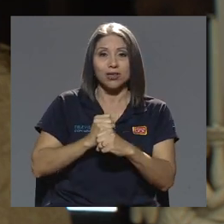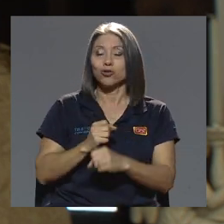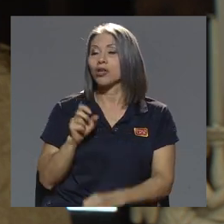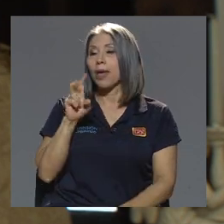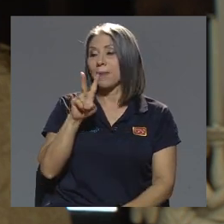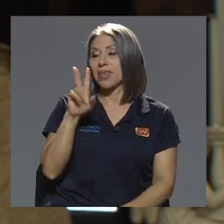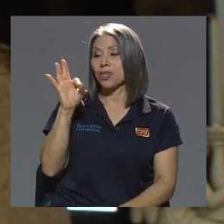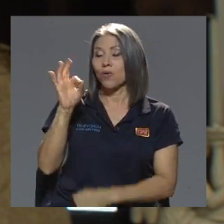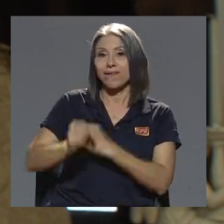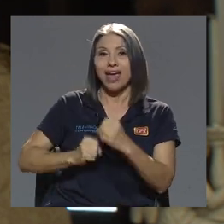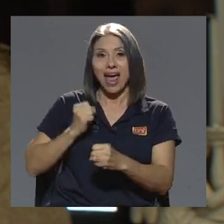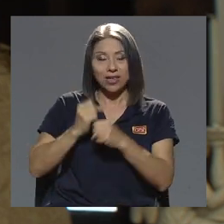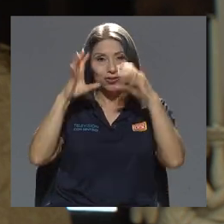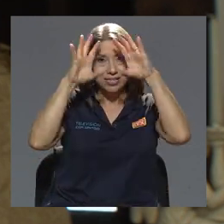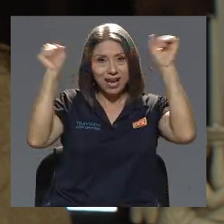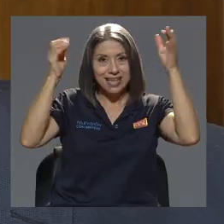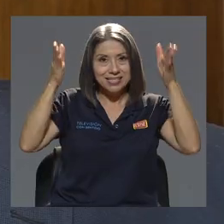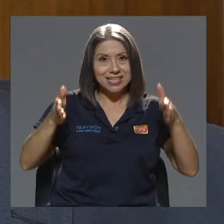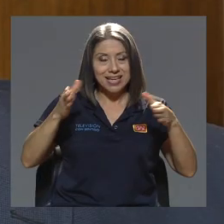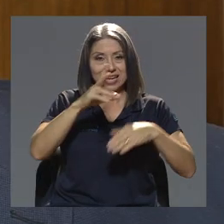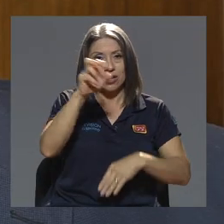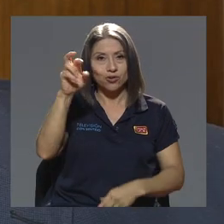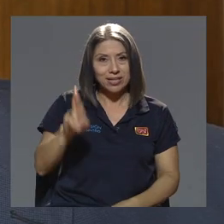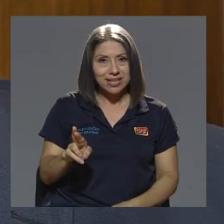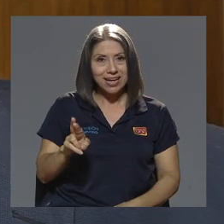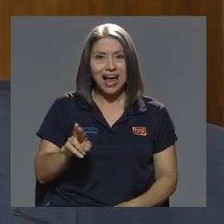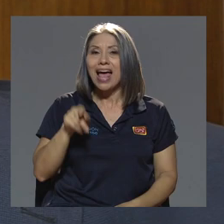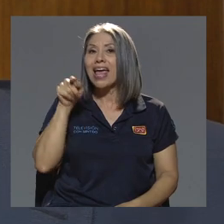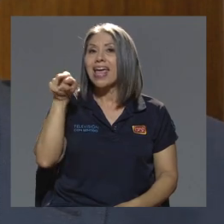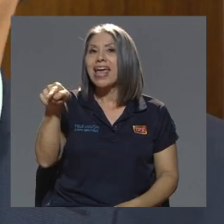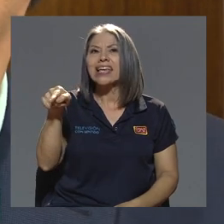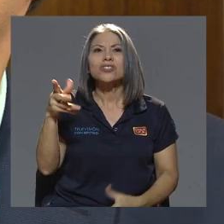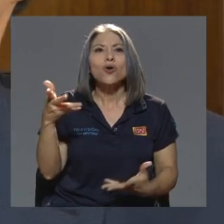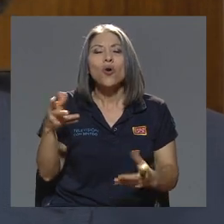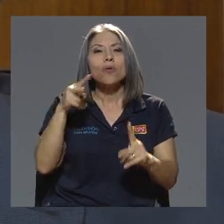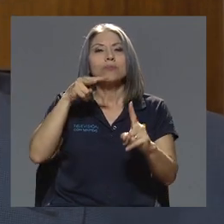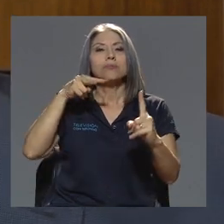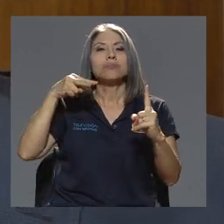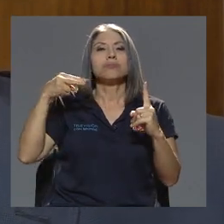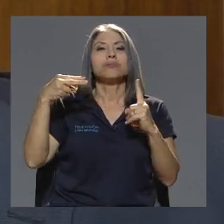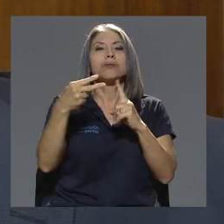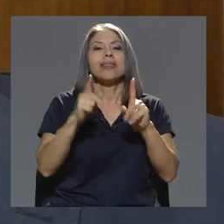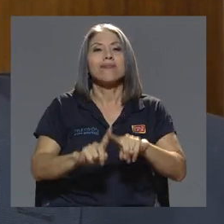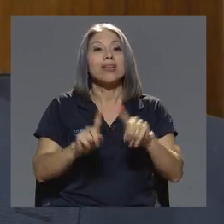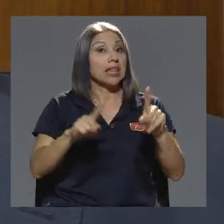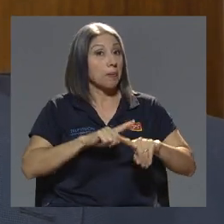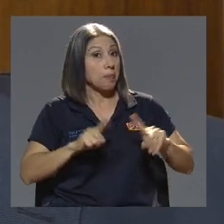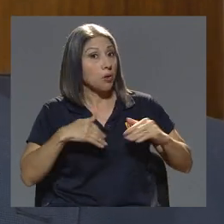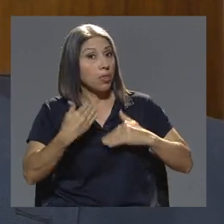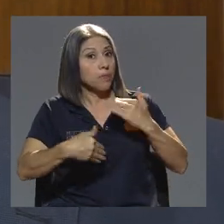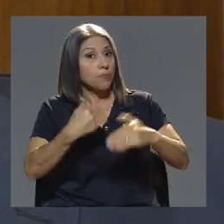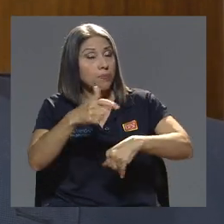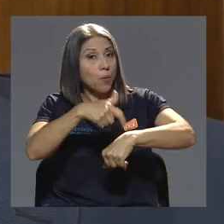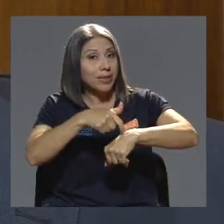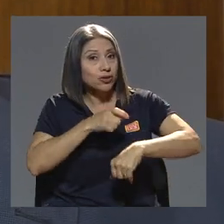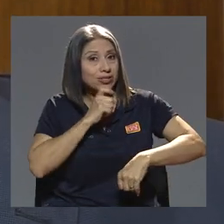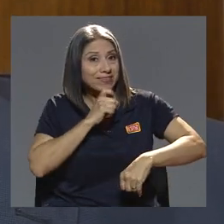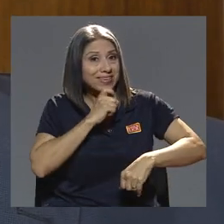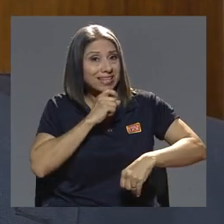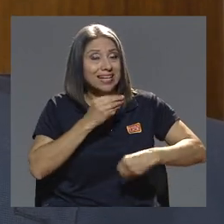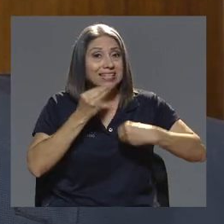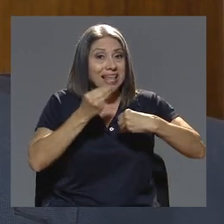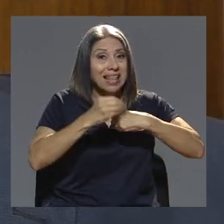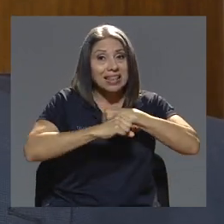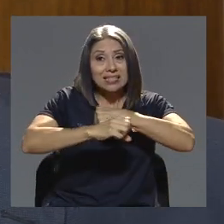República. Eso le va dando un mundo diferente, una visión diferente. Pero vienen momentos difíciles, tantas campañas